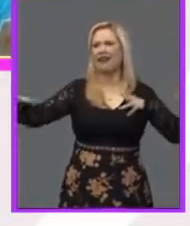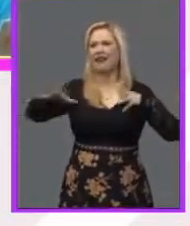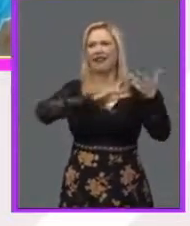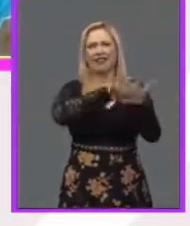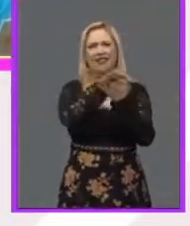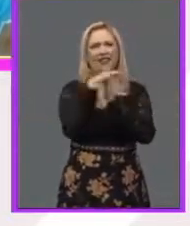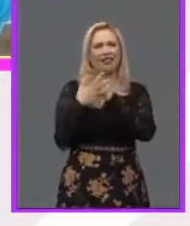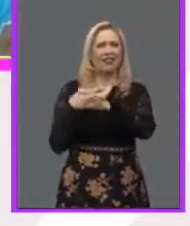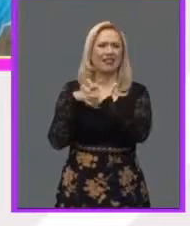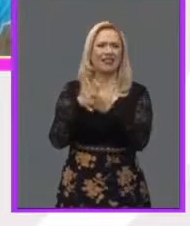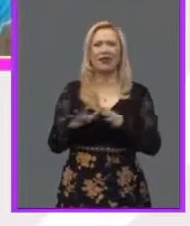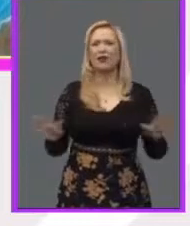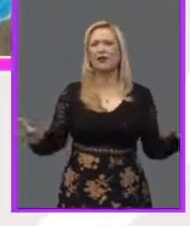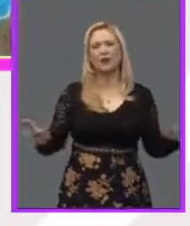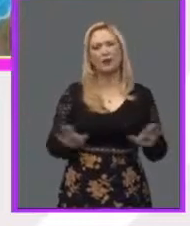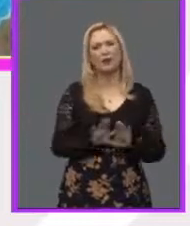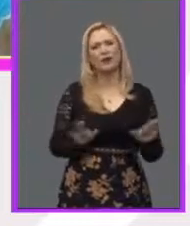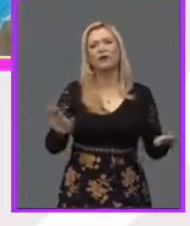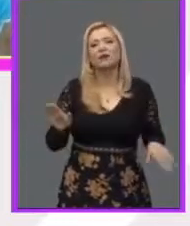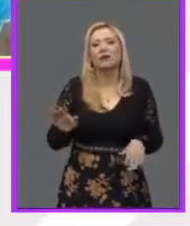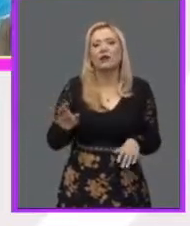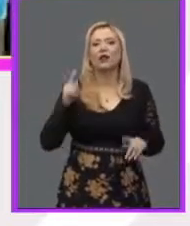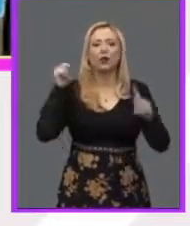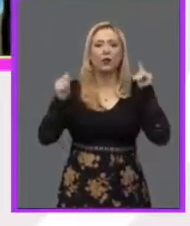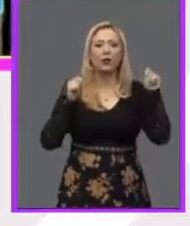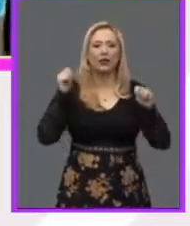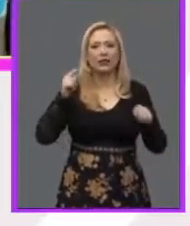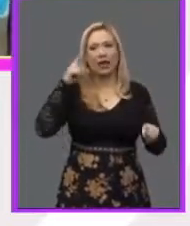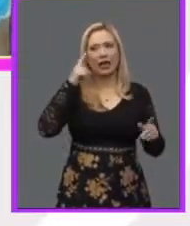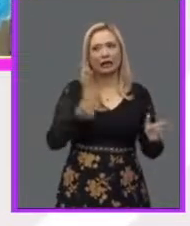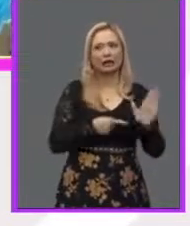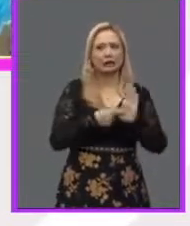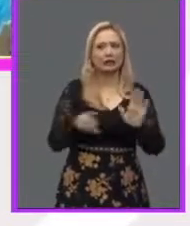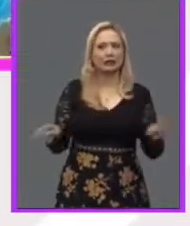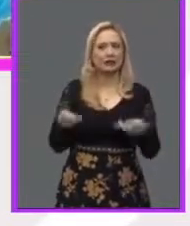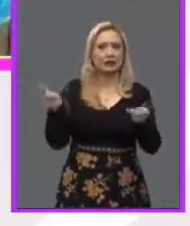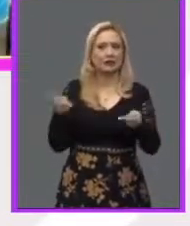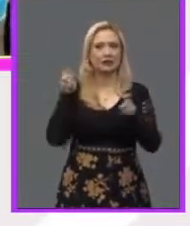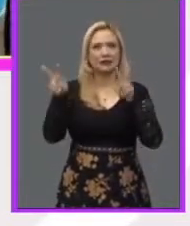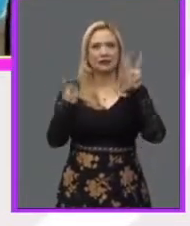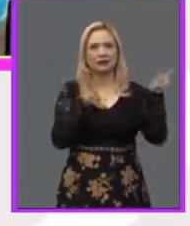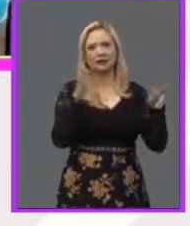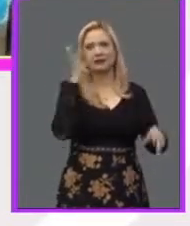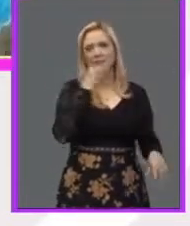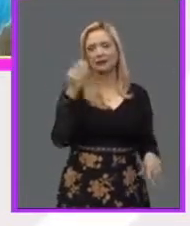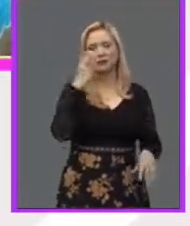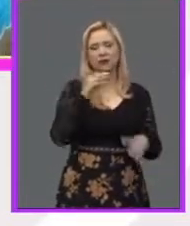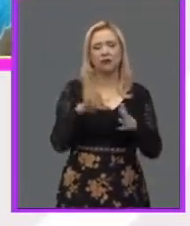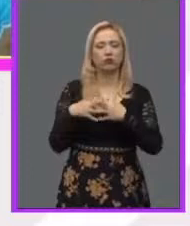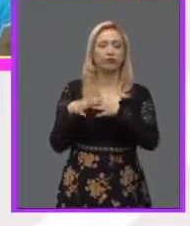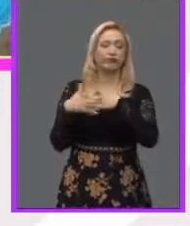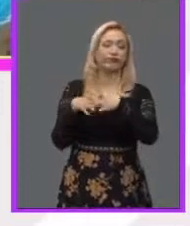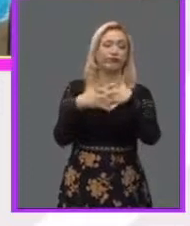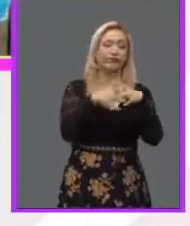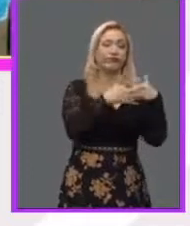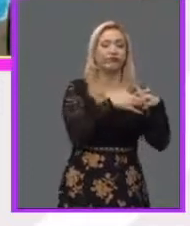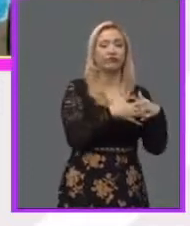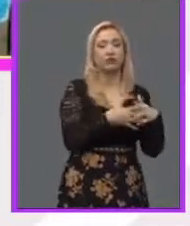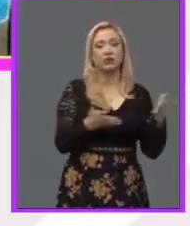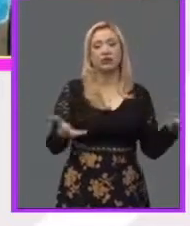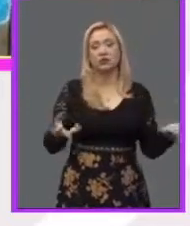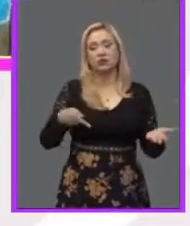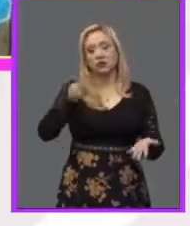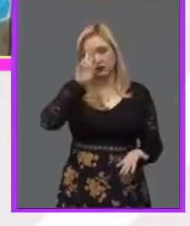lo que se vende, es como un parque de diversiones, ¿no? Y eso genera grandes efectos en las ciudades y en el racismo, ¿no? Insisto, porque de alguna manera